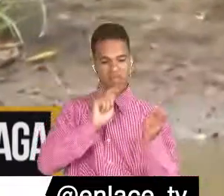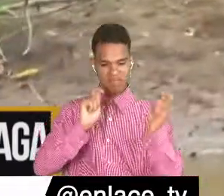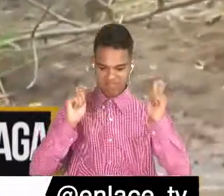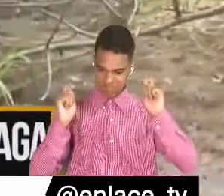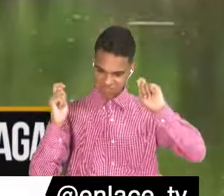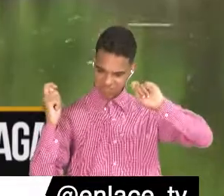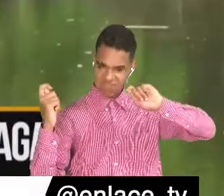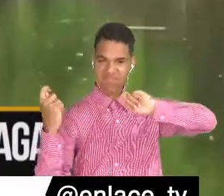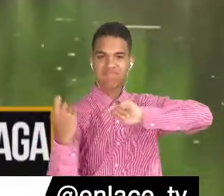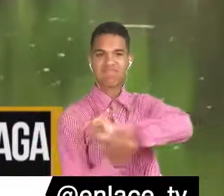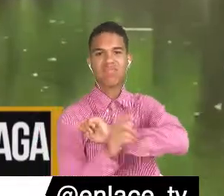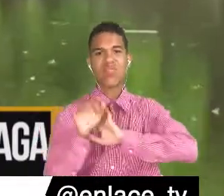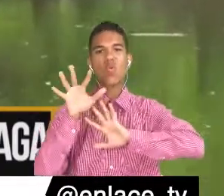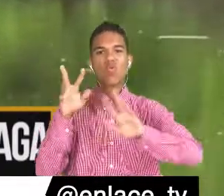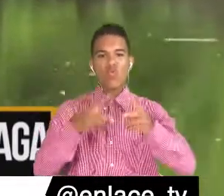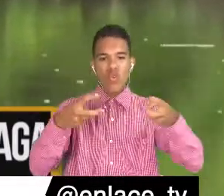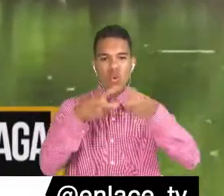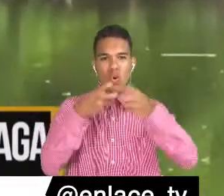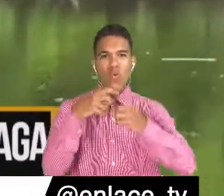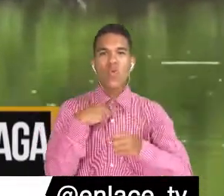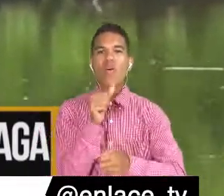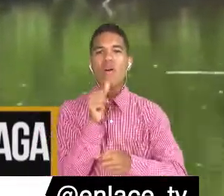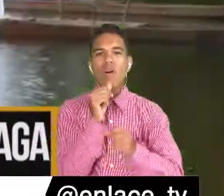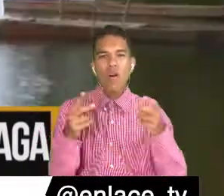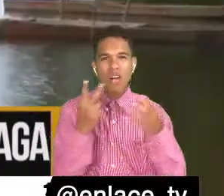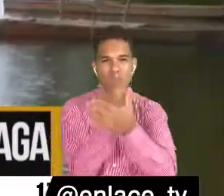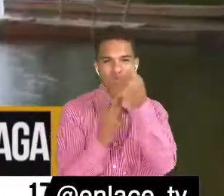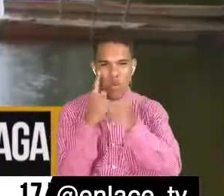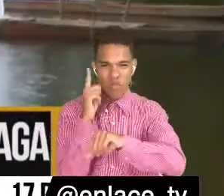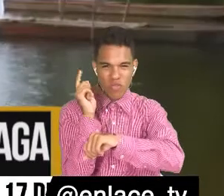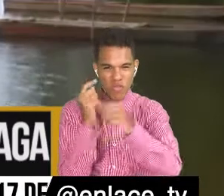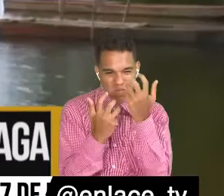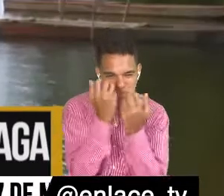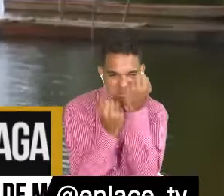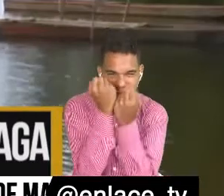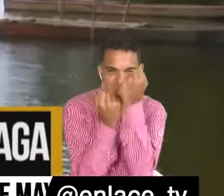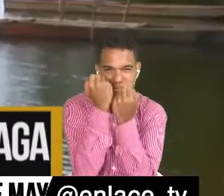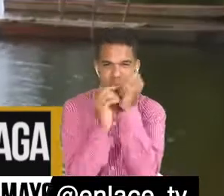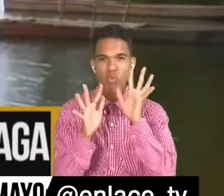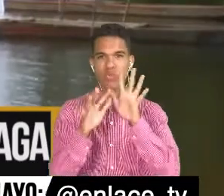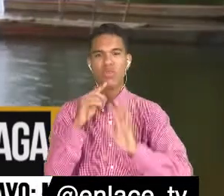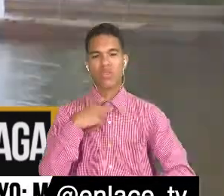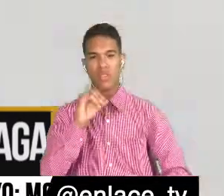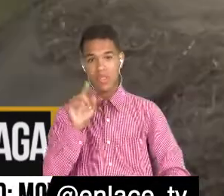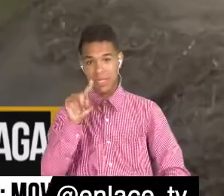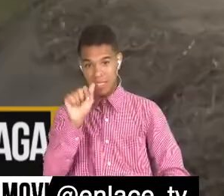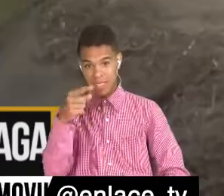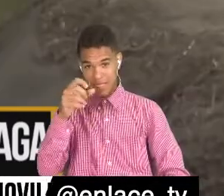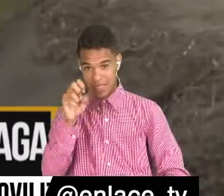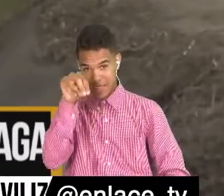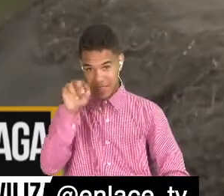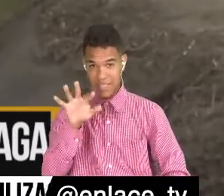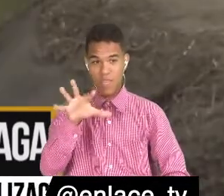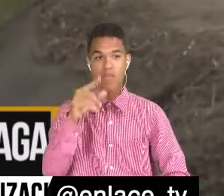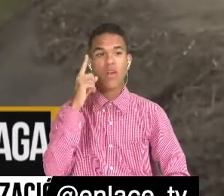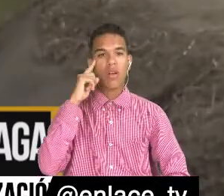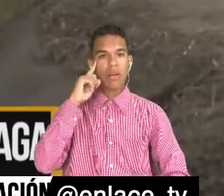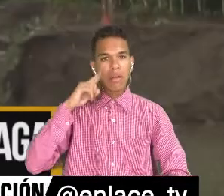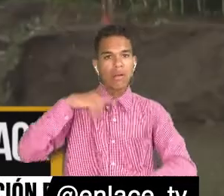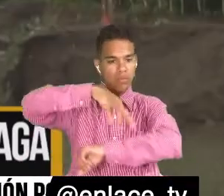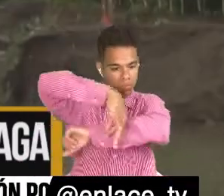central hidroeléctrica Sogamoso en el lecho de río, ISAGEN adelanta una novedosa obra de ingeniería a través de los geosintéticos que